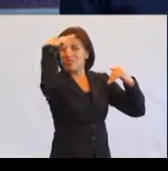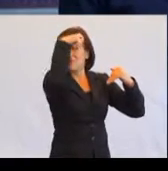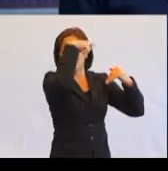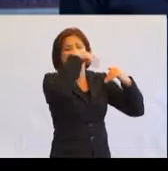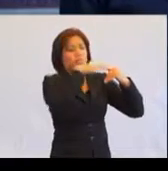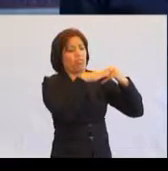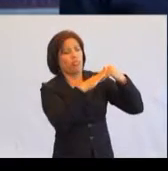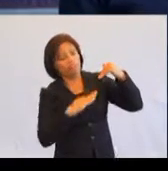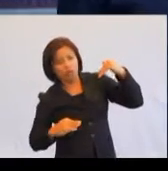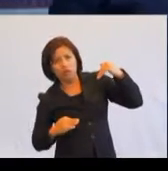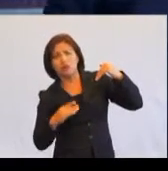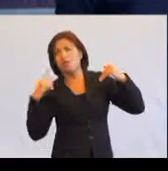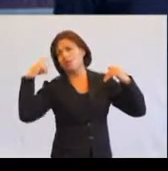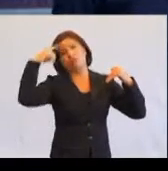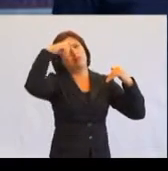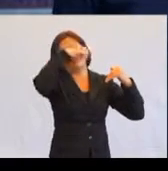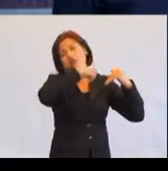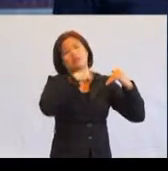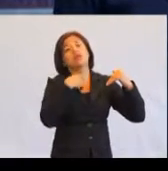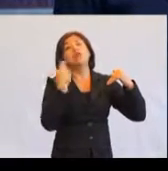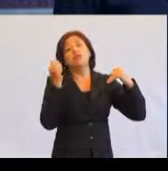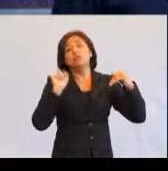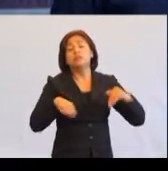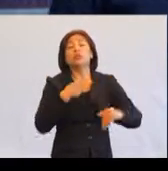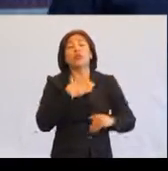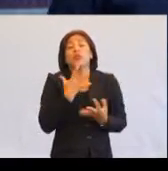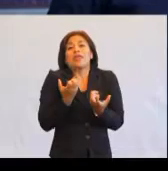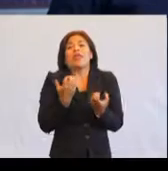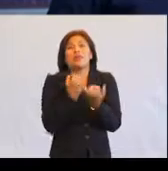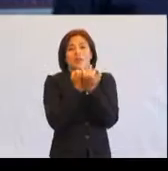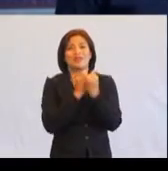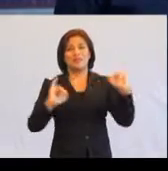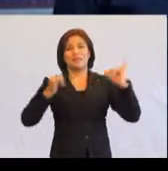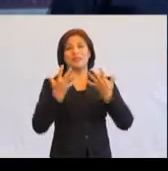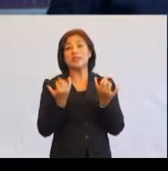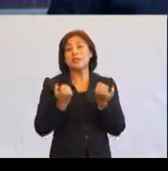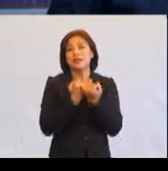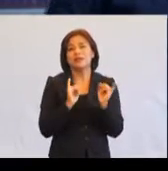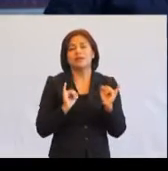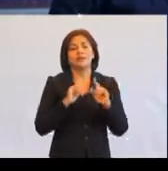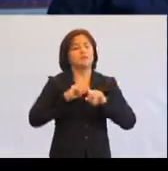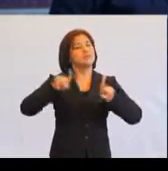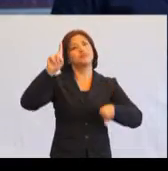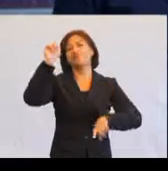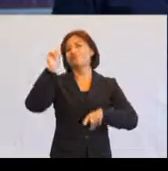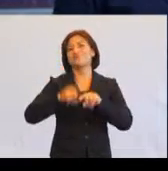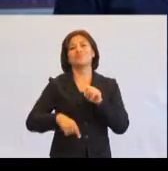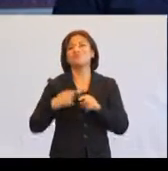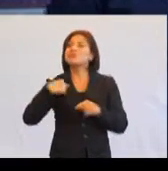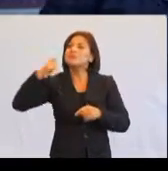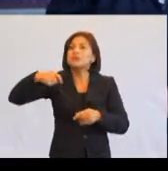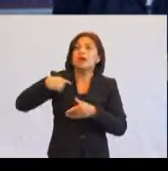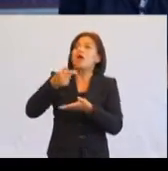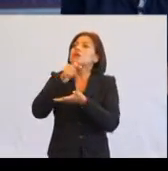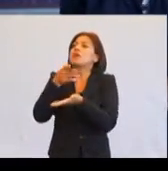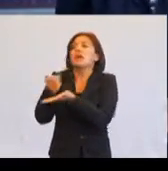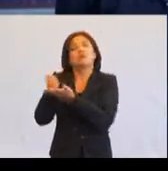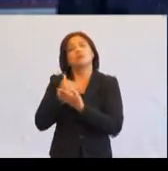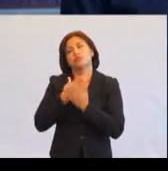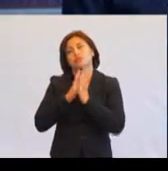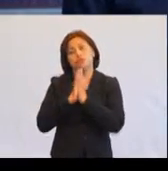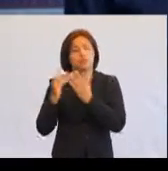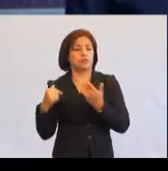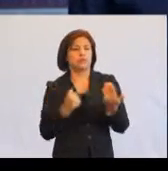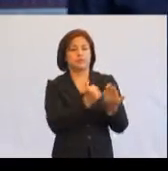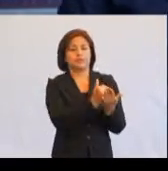que lo podamos hacer. O sea, nosotros, por más que queramos hacernos útiles, o sea, querer hacer las cosas por nosotros mismos, siempre tenemos que